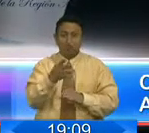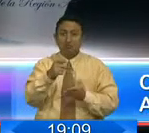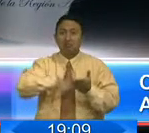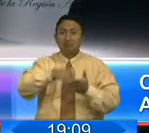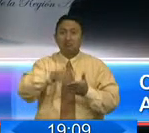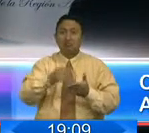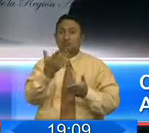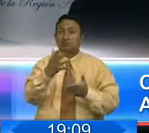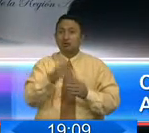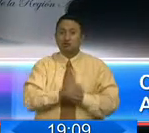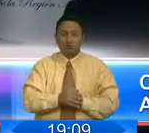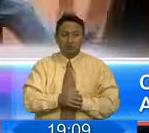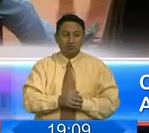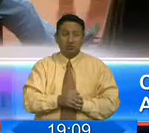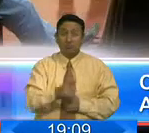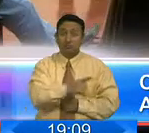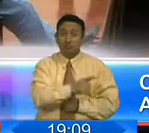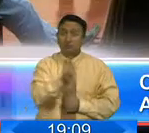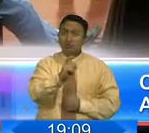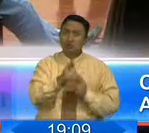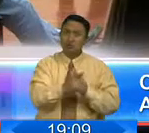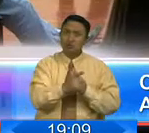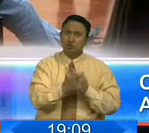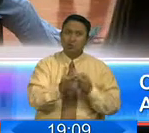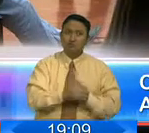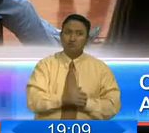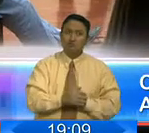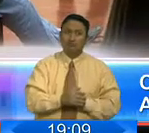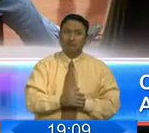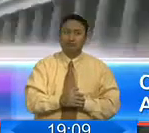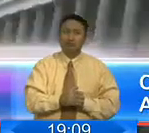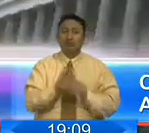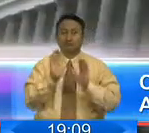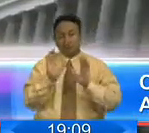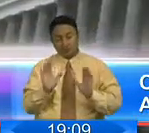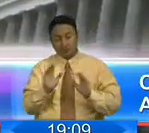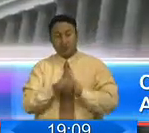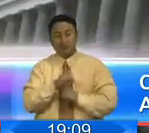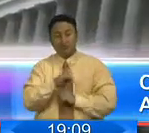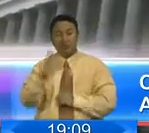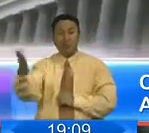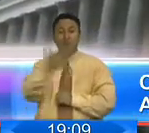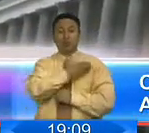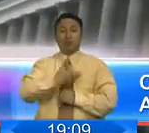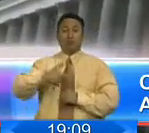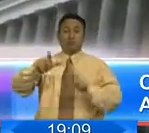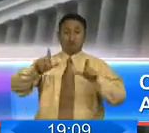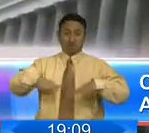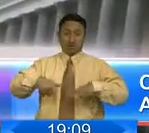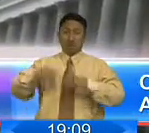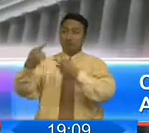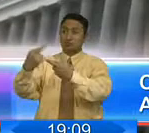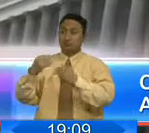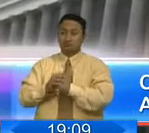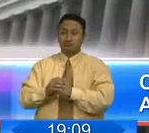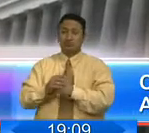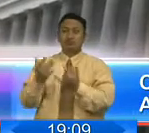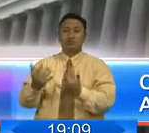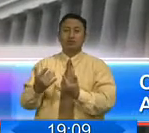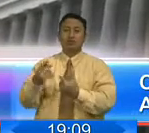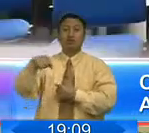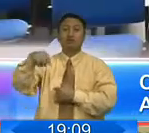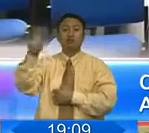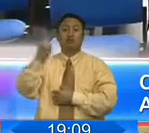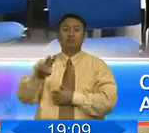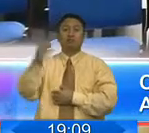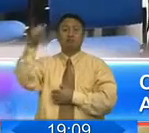algo que es emergente ante este escenario resolvieron esperar una respuesta por parte del presidente elena y moreno hasta este viernes 18 de